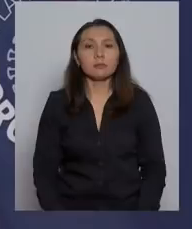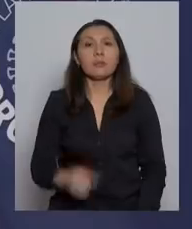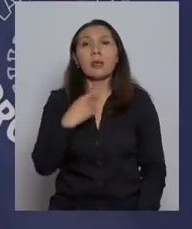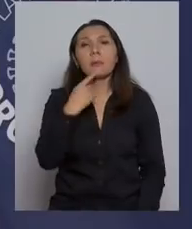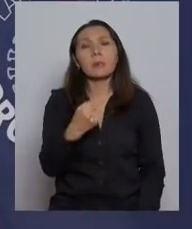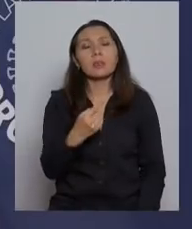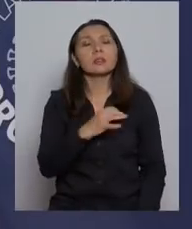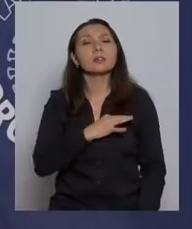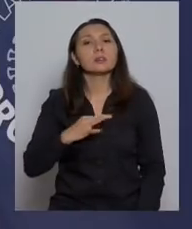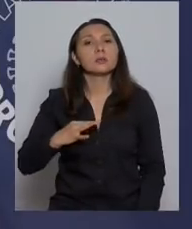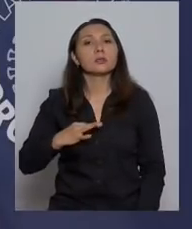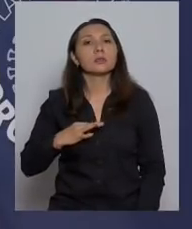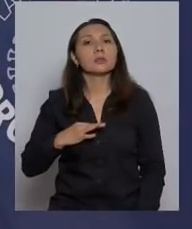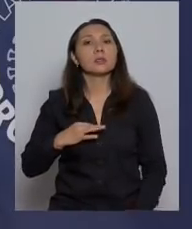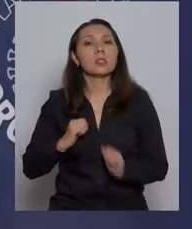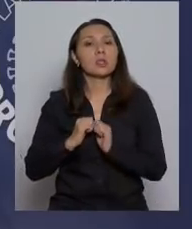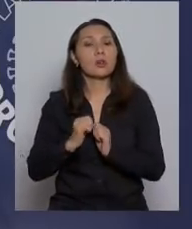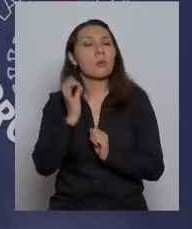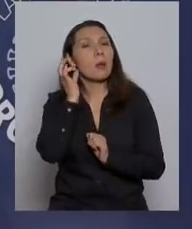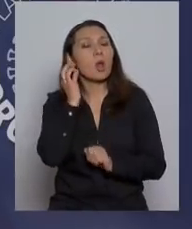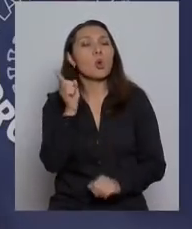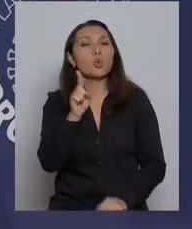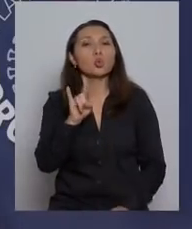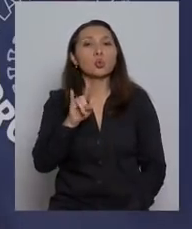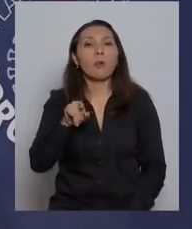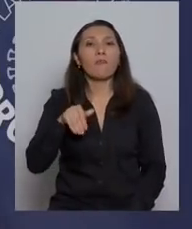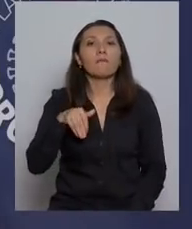Ministro, faltó la pregunta de la colega por Subús.